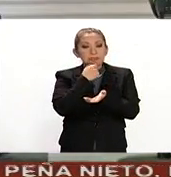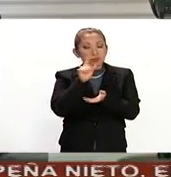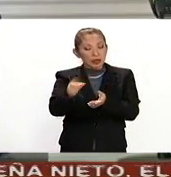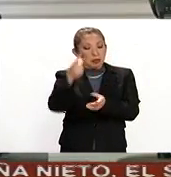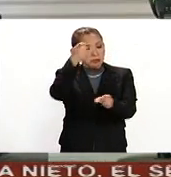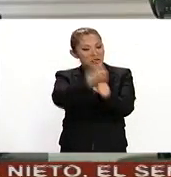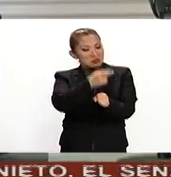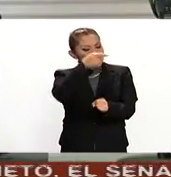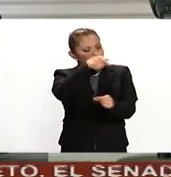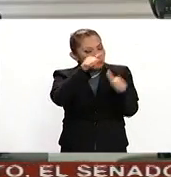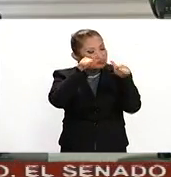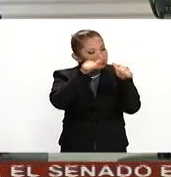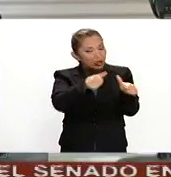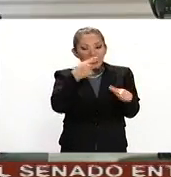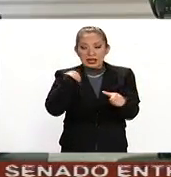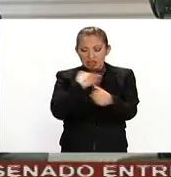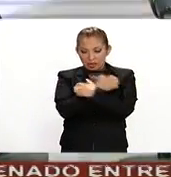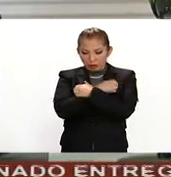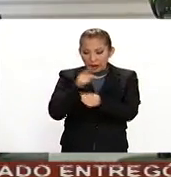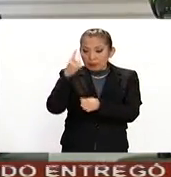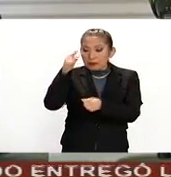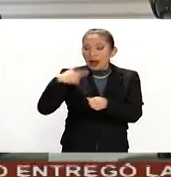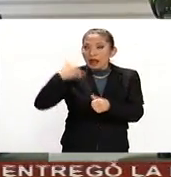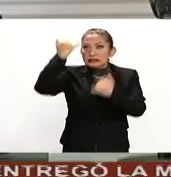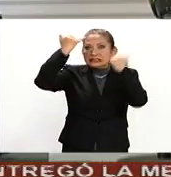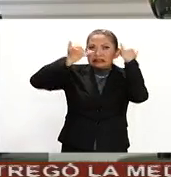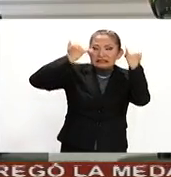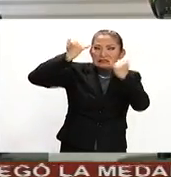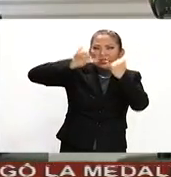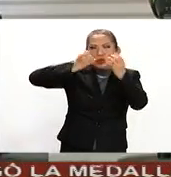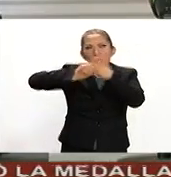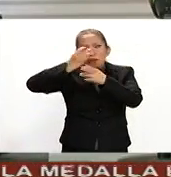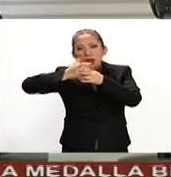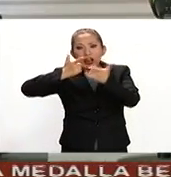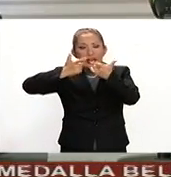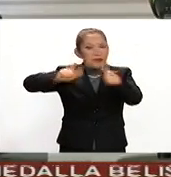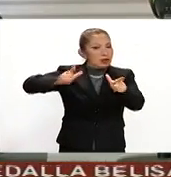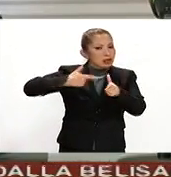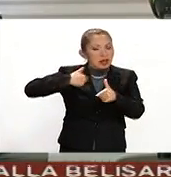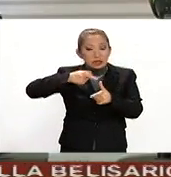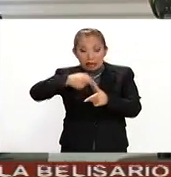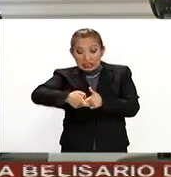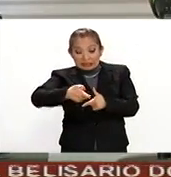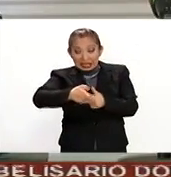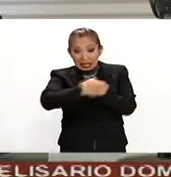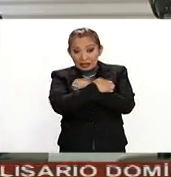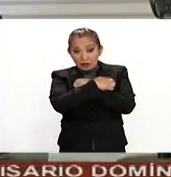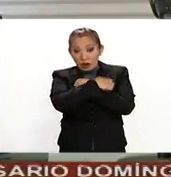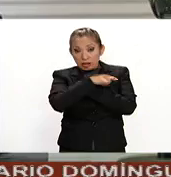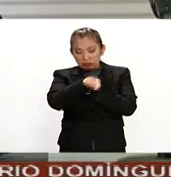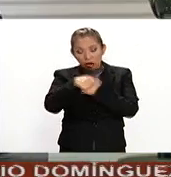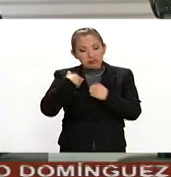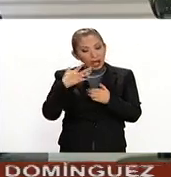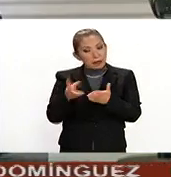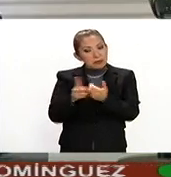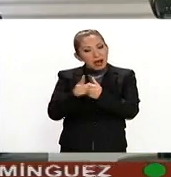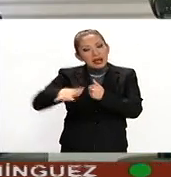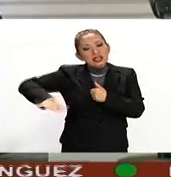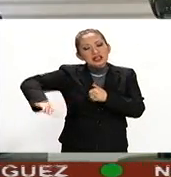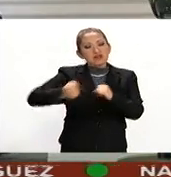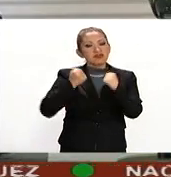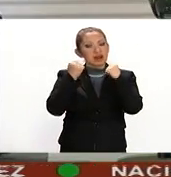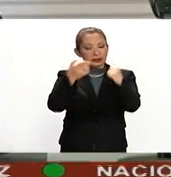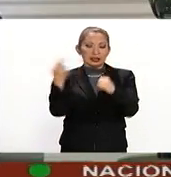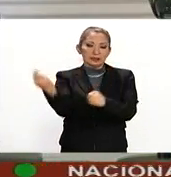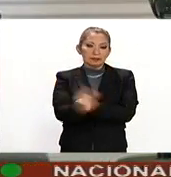sean primero y que podamos educar para la creatividad y para la libertad, y a partir de la educación tener el país y la